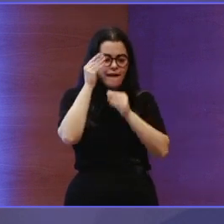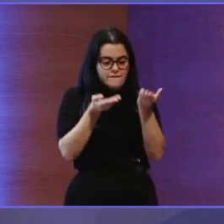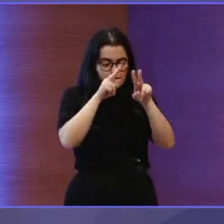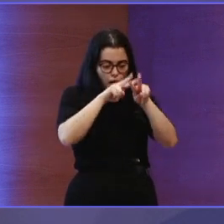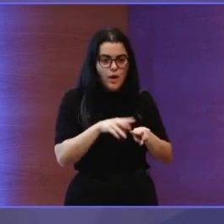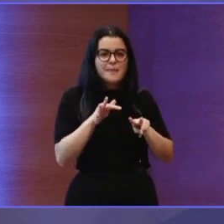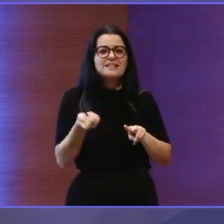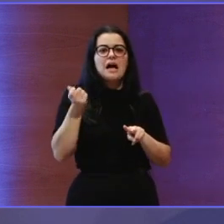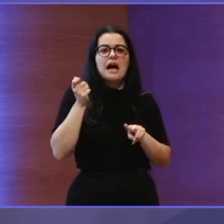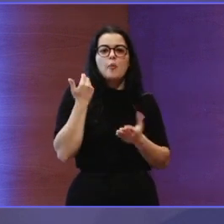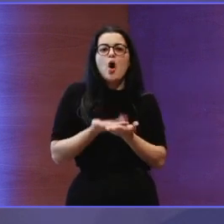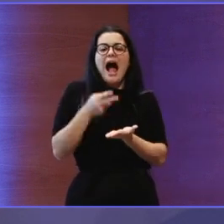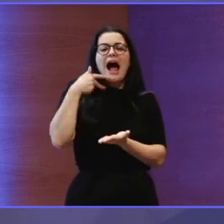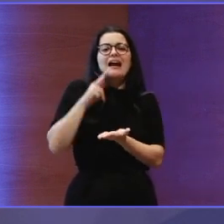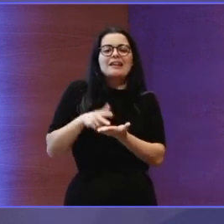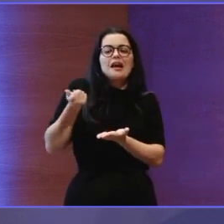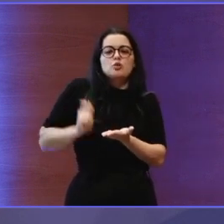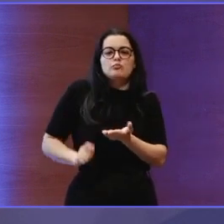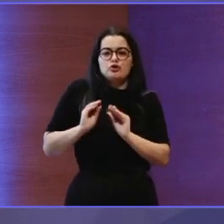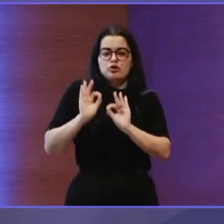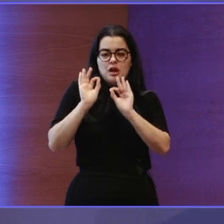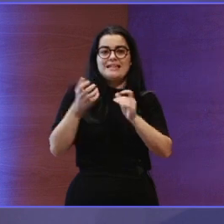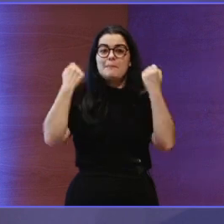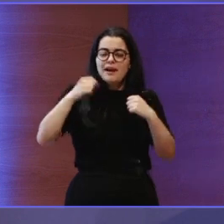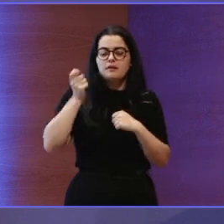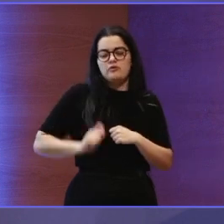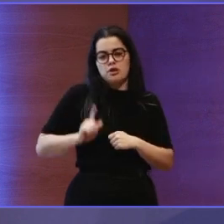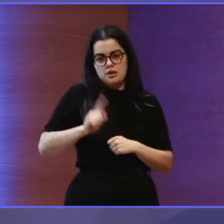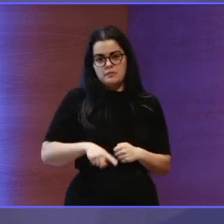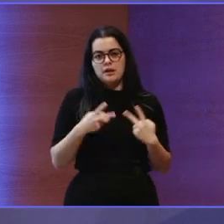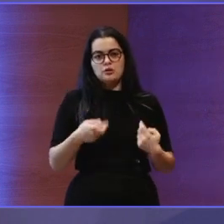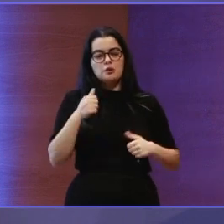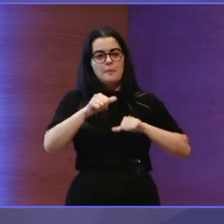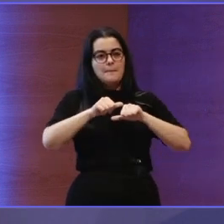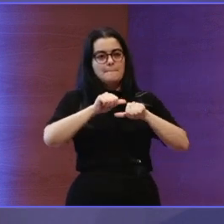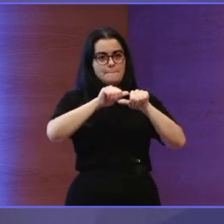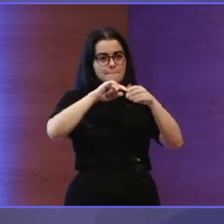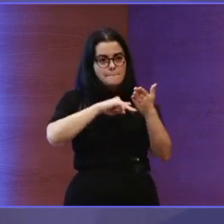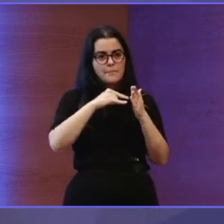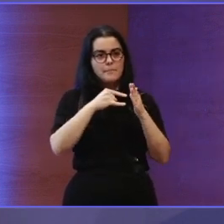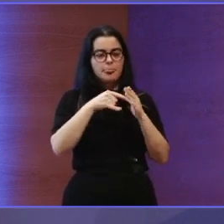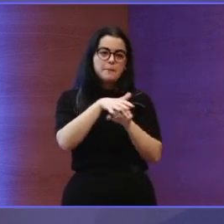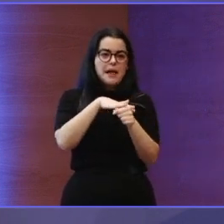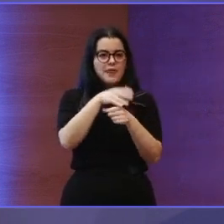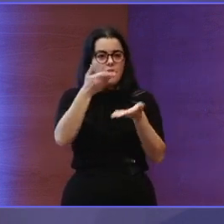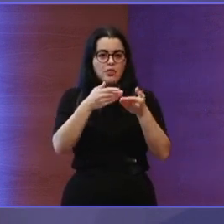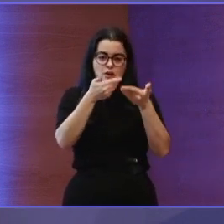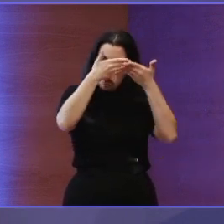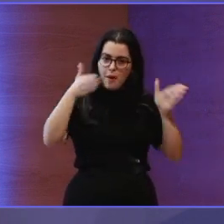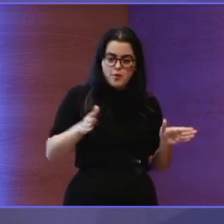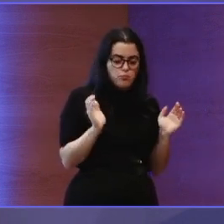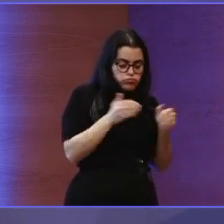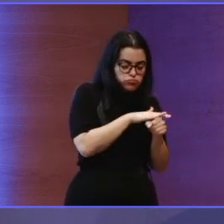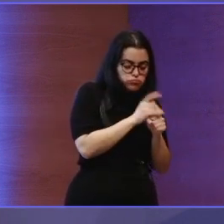evalúan y acreditan las prácticas profesionales y yo creo que también esa ese plano de la evaluación es un plano muy importante no entonces la